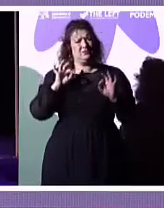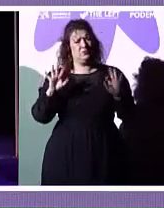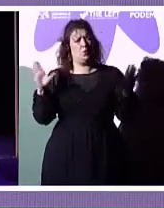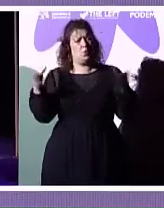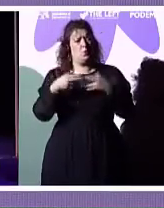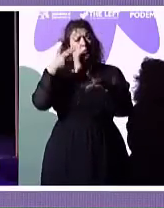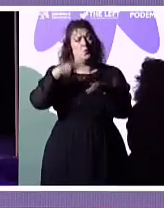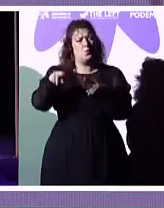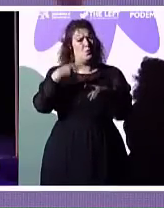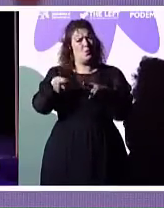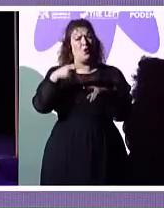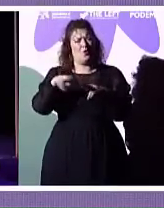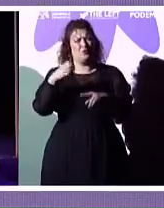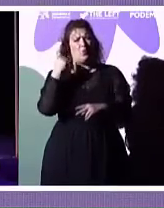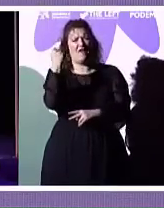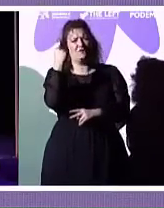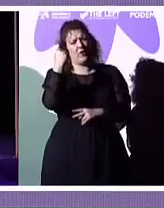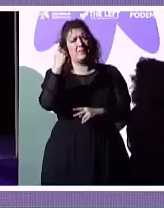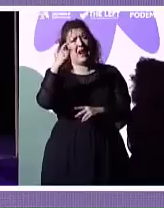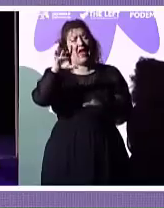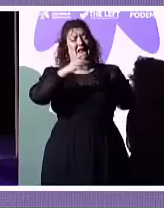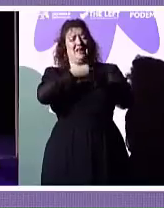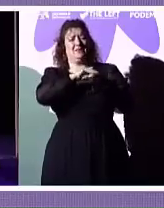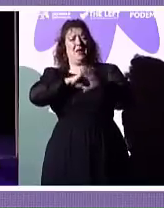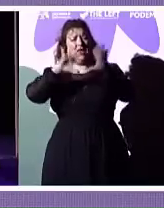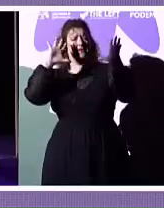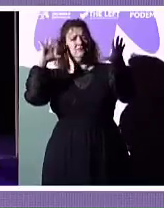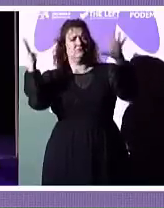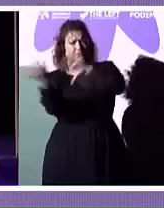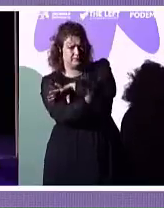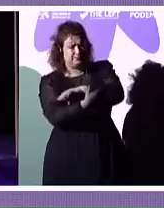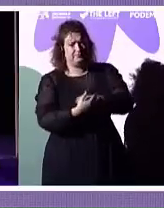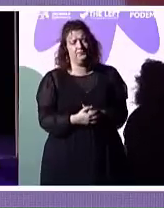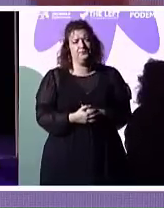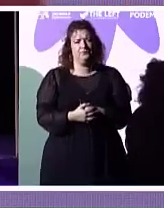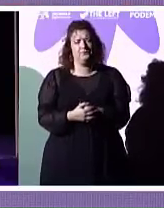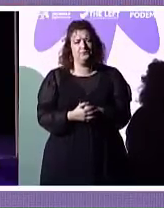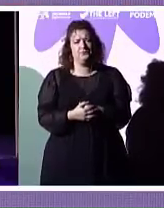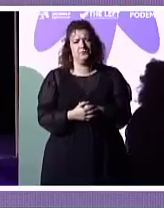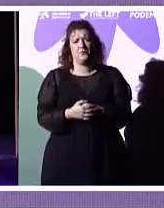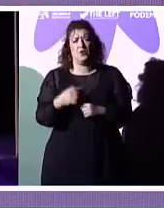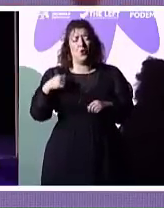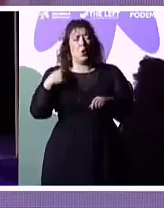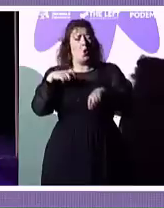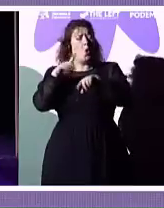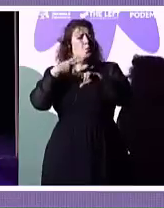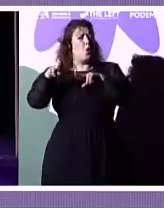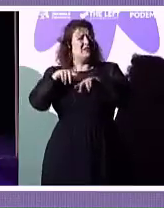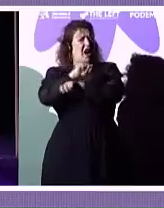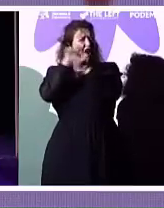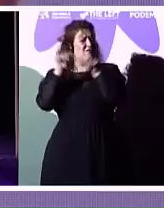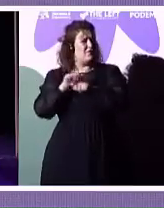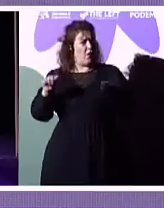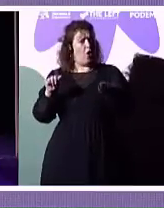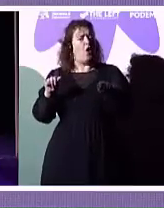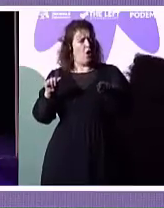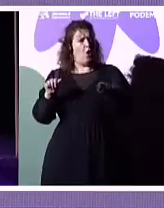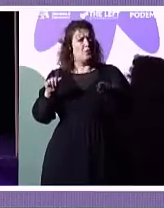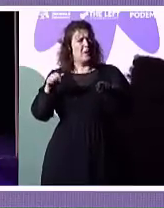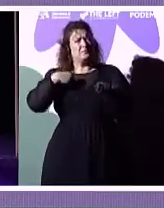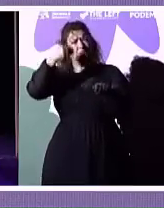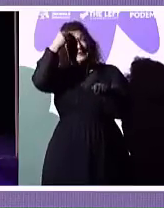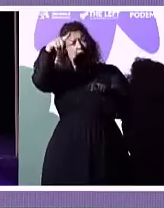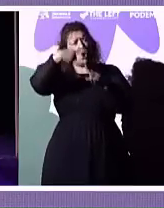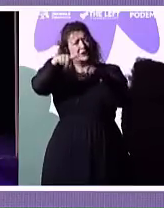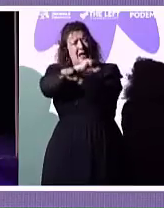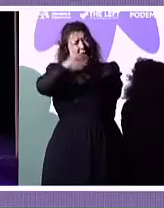que transforma nuestro país somos una forma de hacer política que hace posible lo imposible